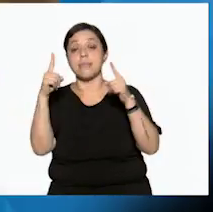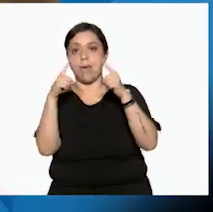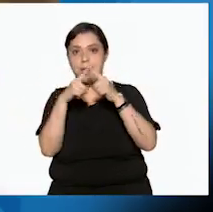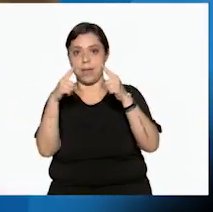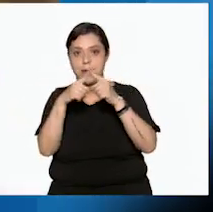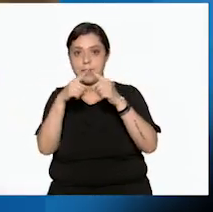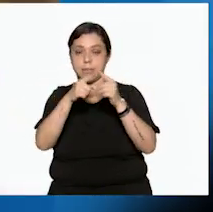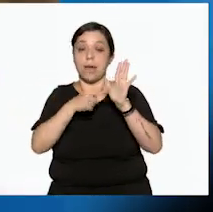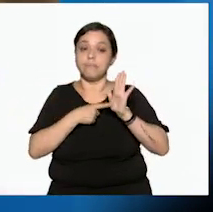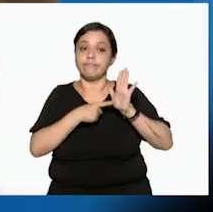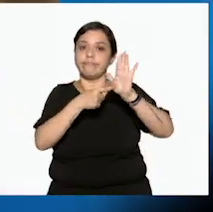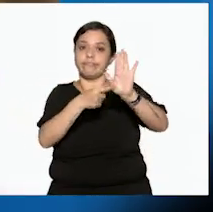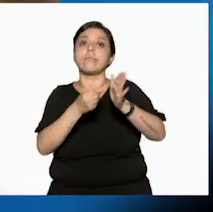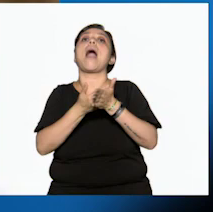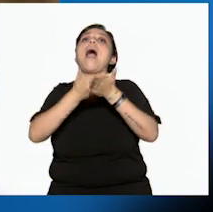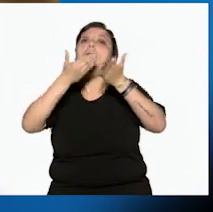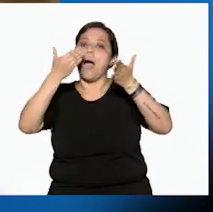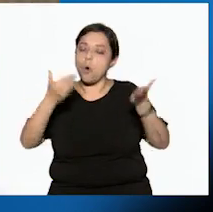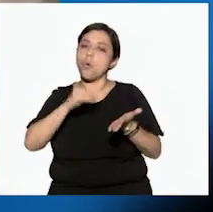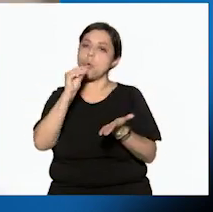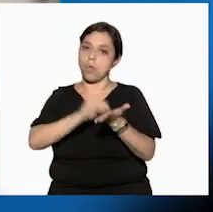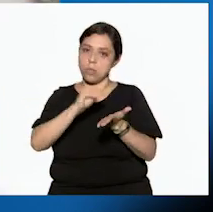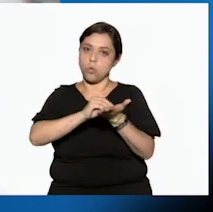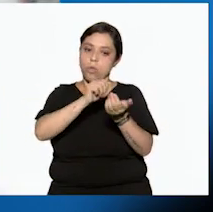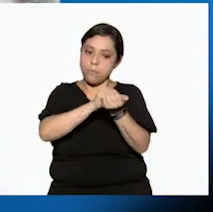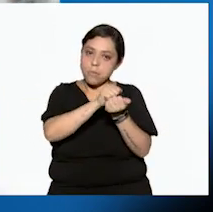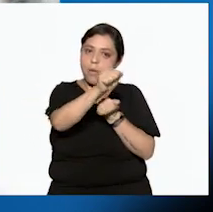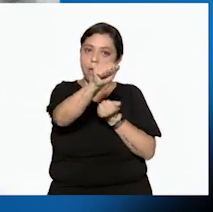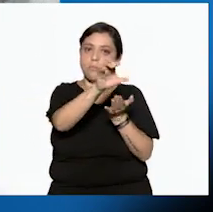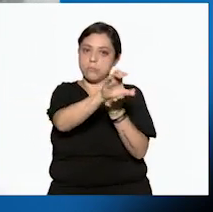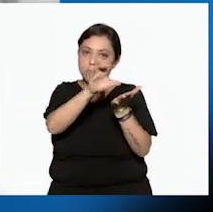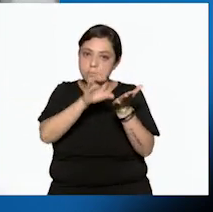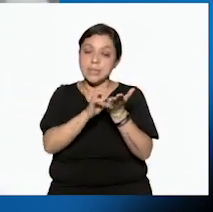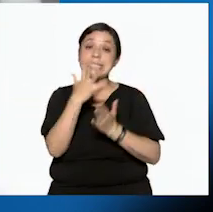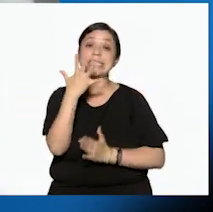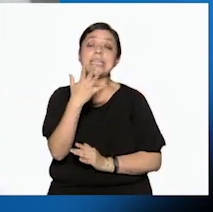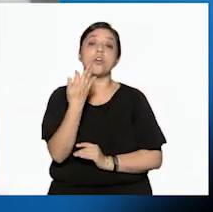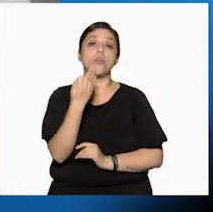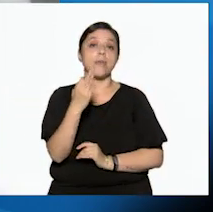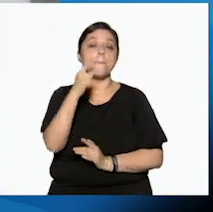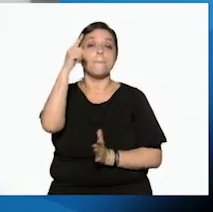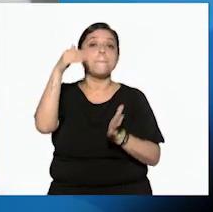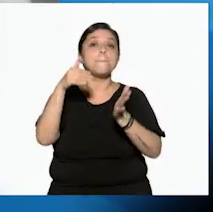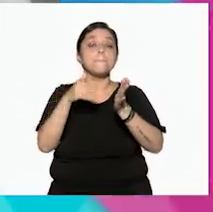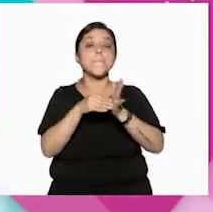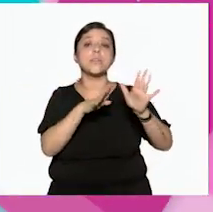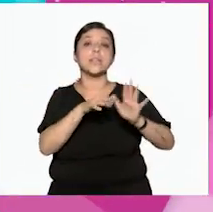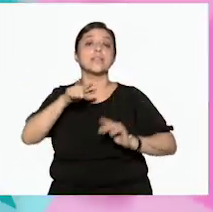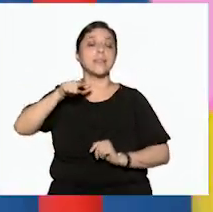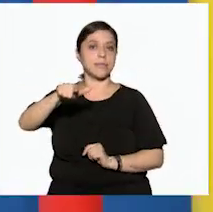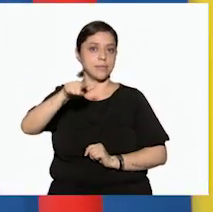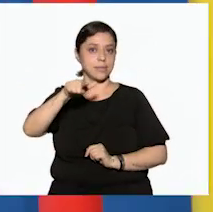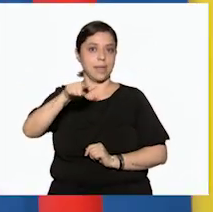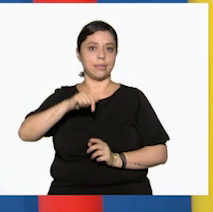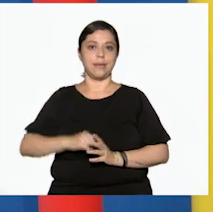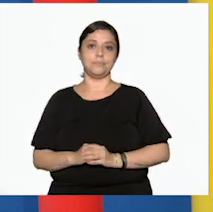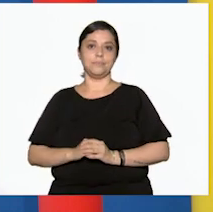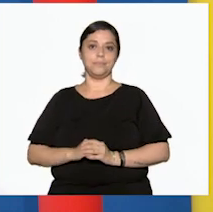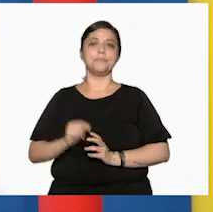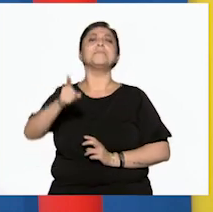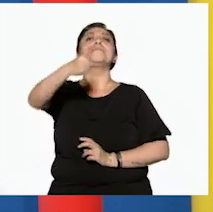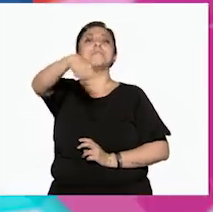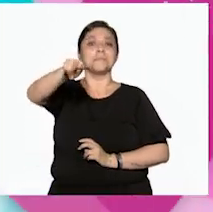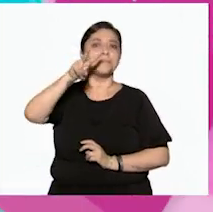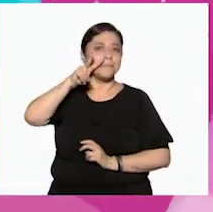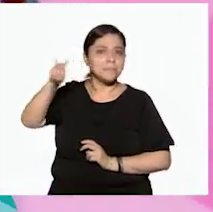la Constitución que actualmente nos rige y que fue promulgada el 5 de febrero de 1917. Allá en casa, ¿qué